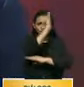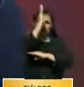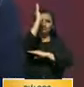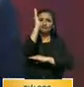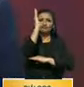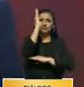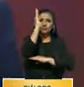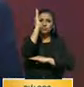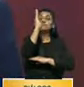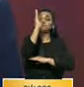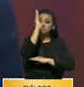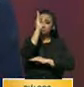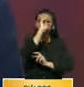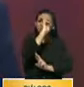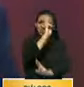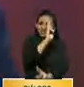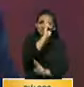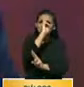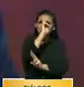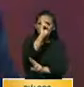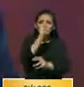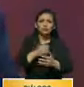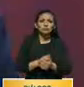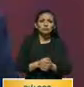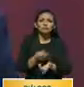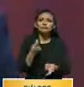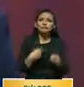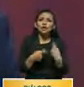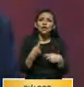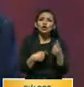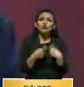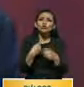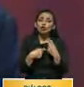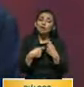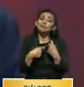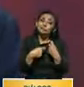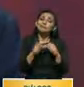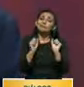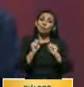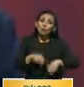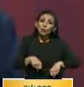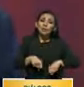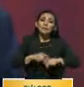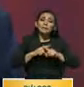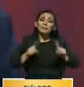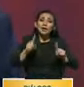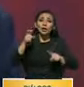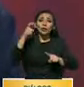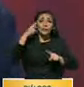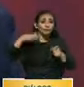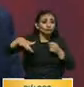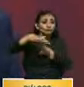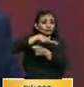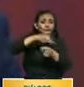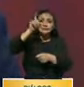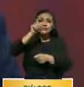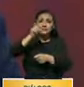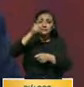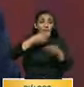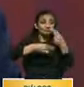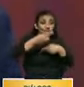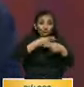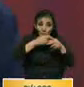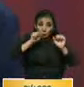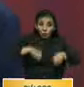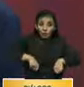democrática, tolerante. Mercado hasta donde se pueda, Estado donde se necesite. Mercado hasta donde